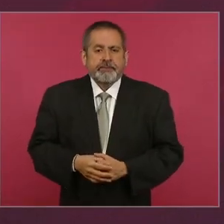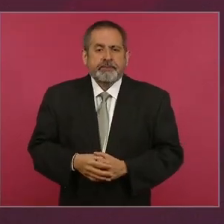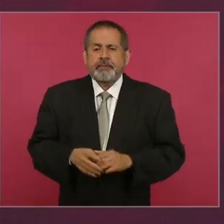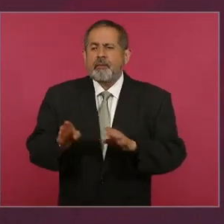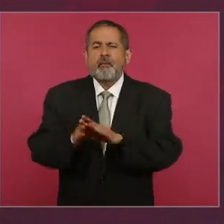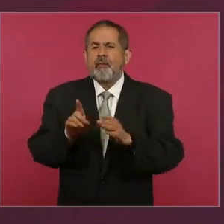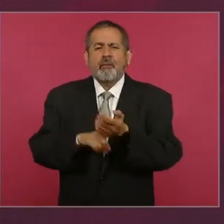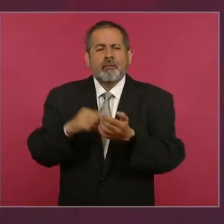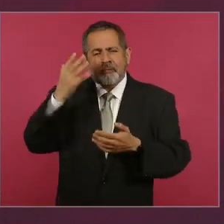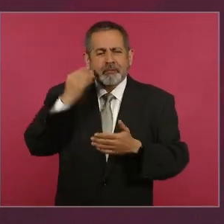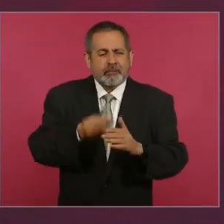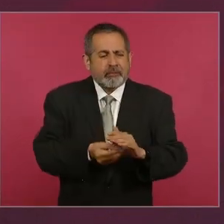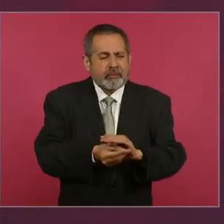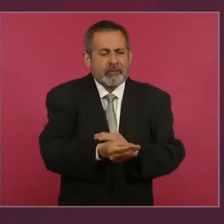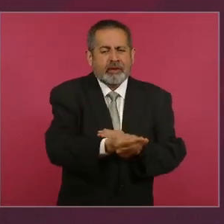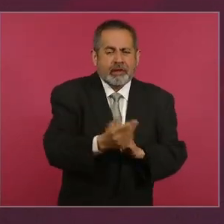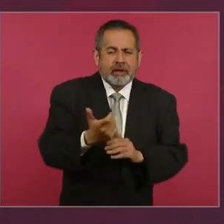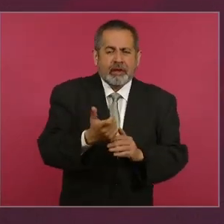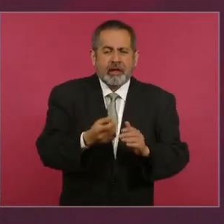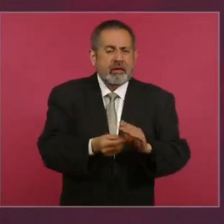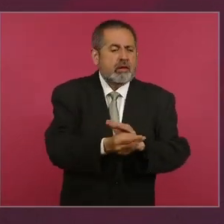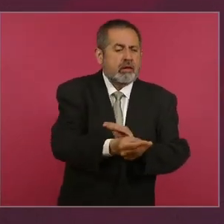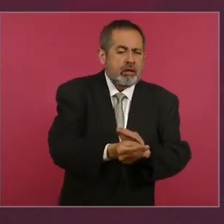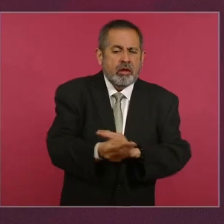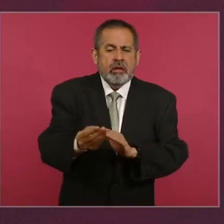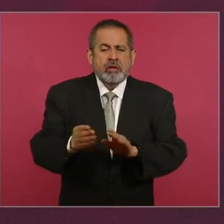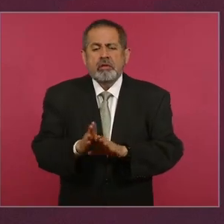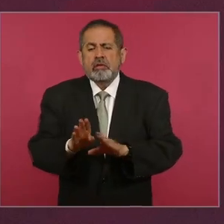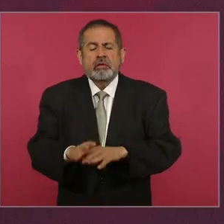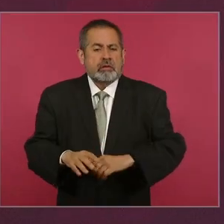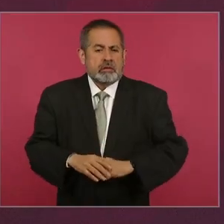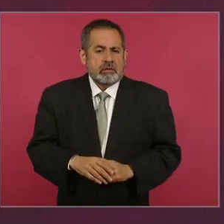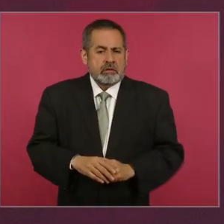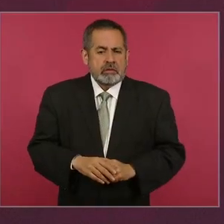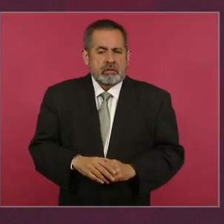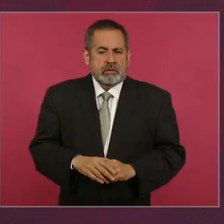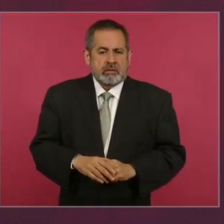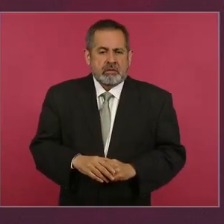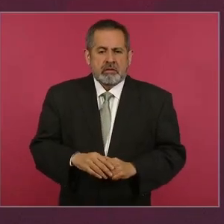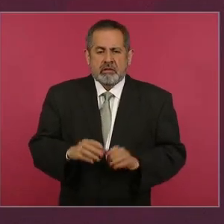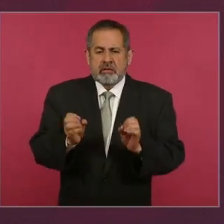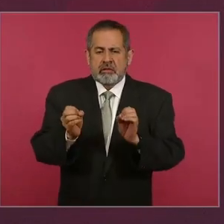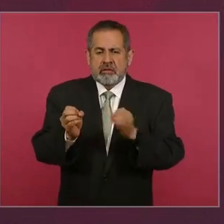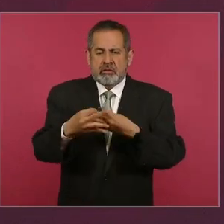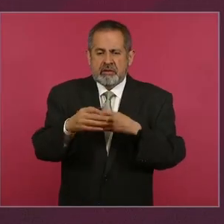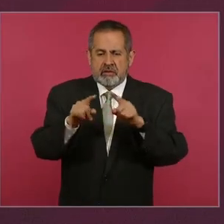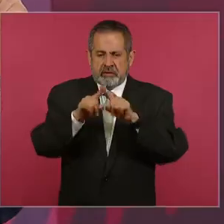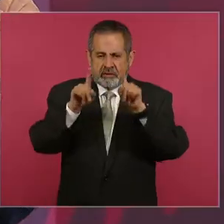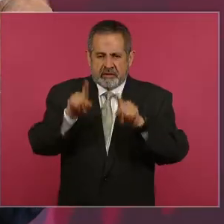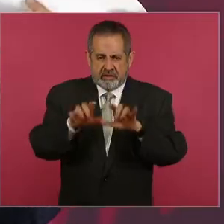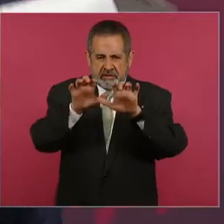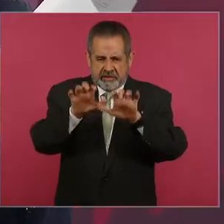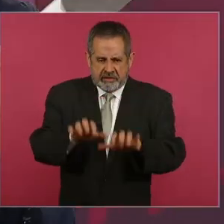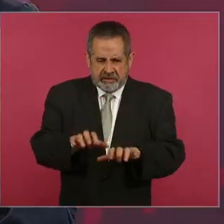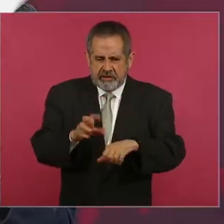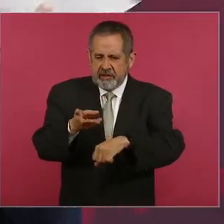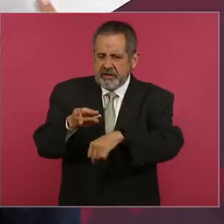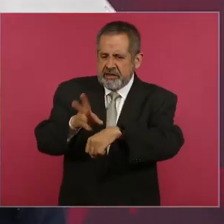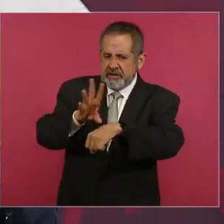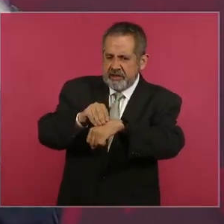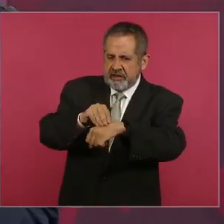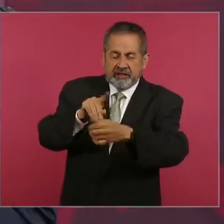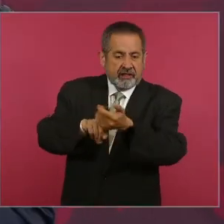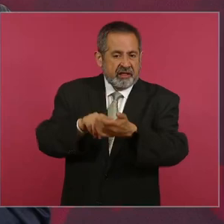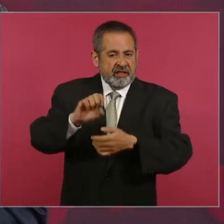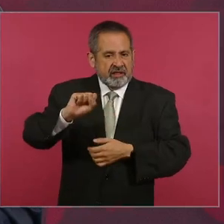esa entrega de recursos? A través de un oficio de autorización de